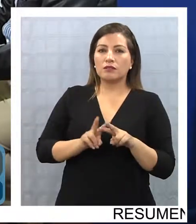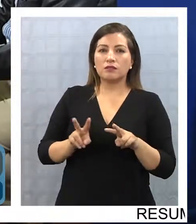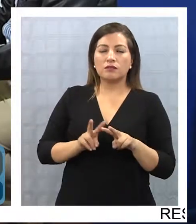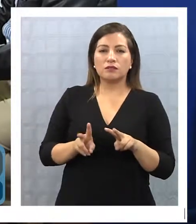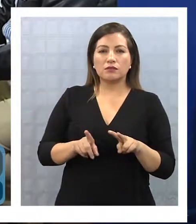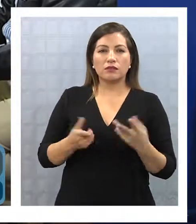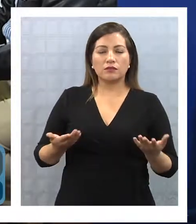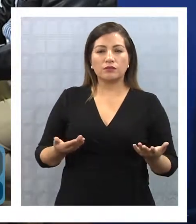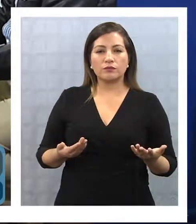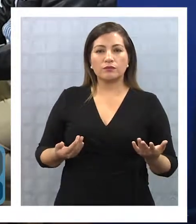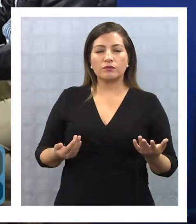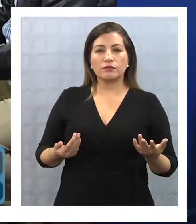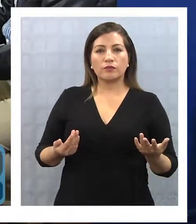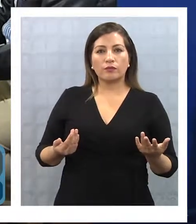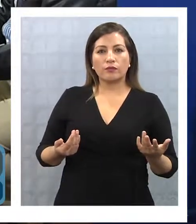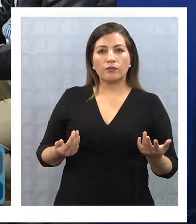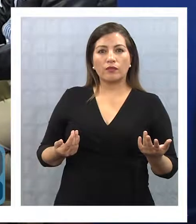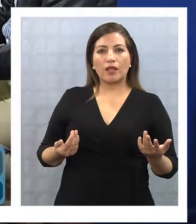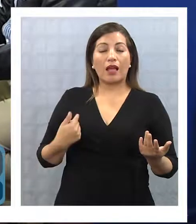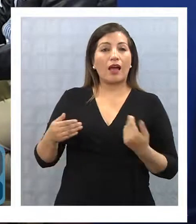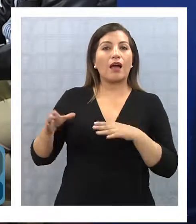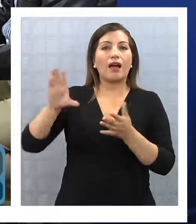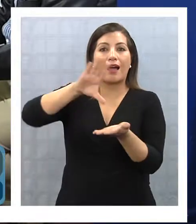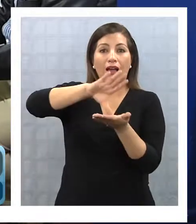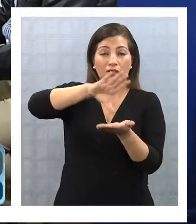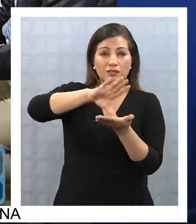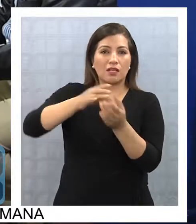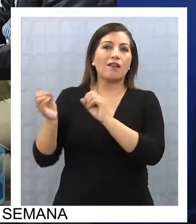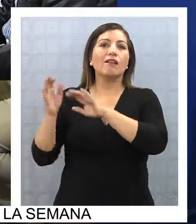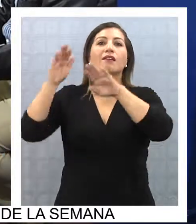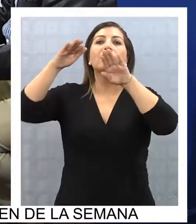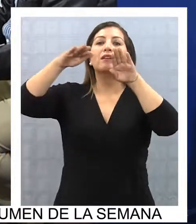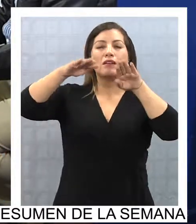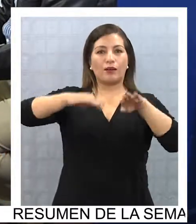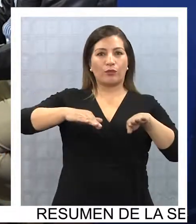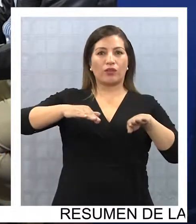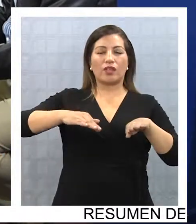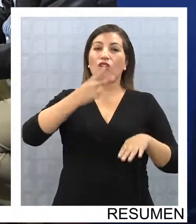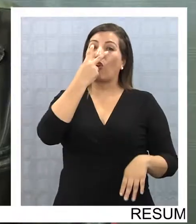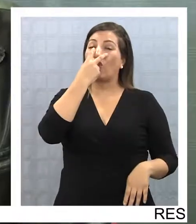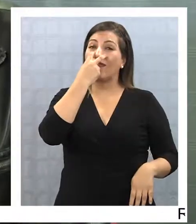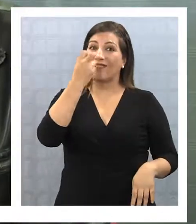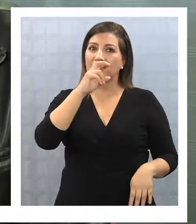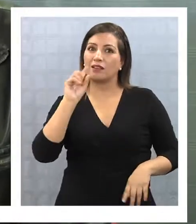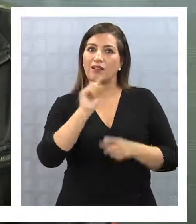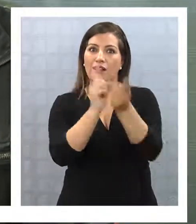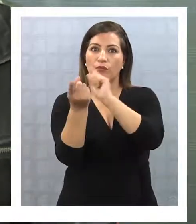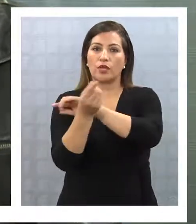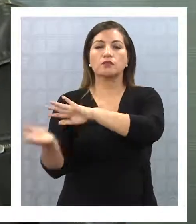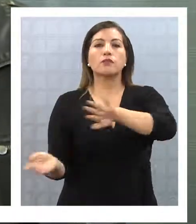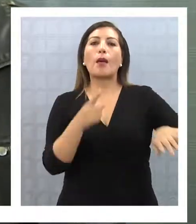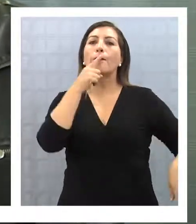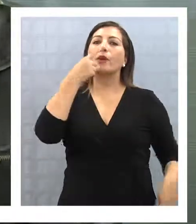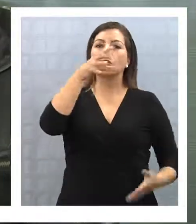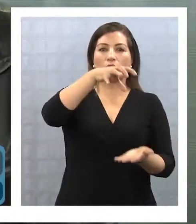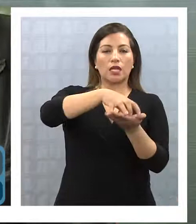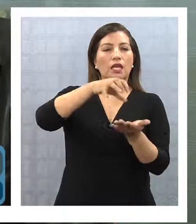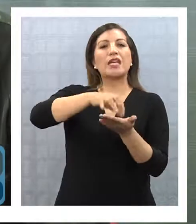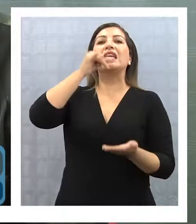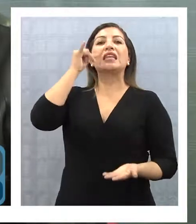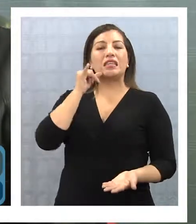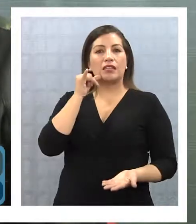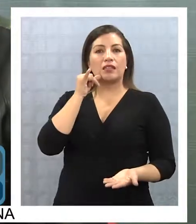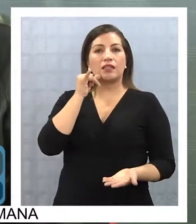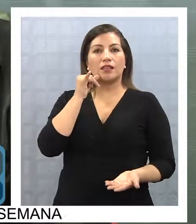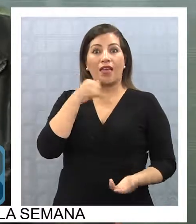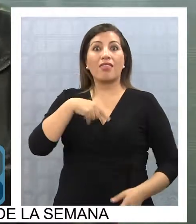vincula directamente a aportar a la contribución que el país hace para reducir la emisión de gases de efecto invernadero. ¿Qué pasa acá en la región? Nosotros tenemos, ¿cierto?,